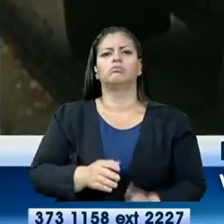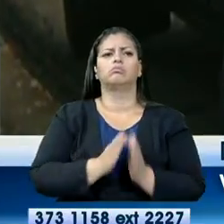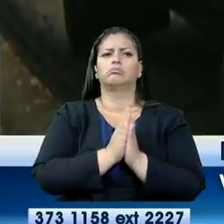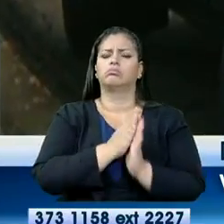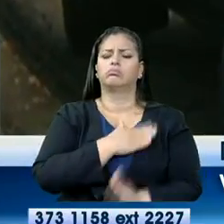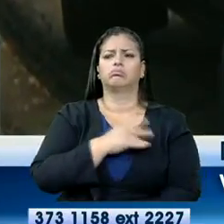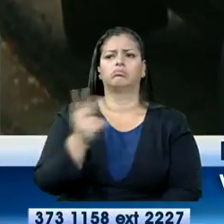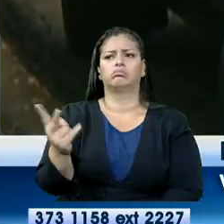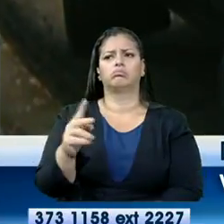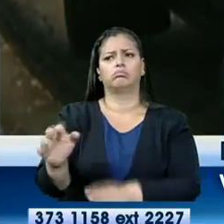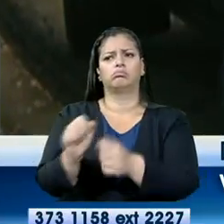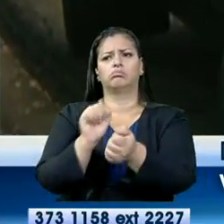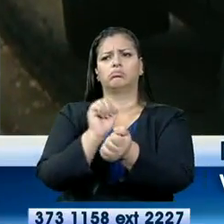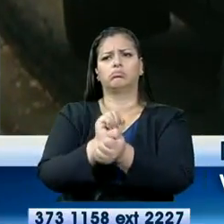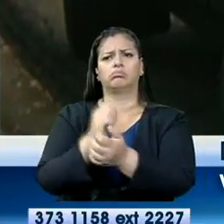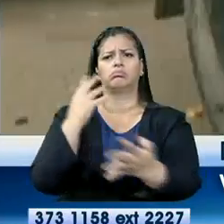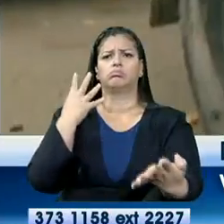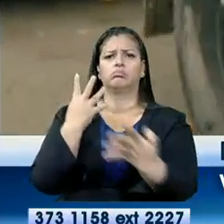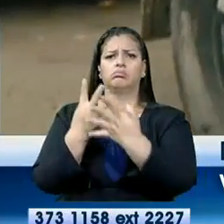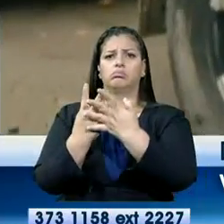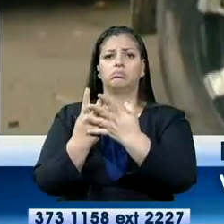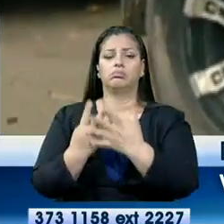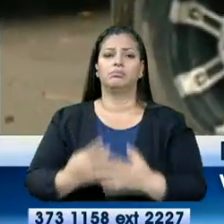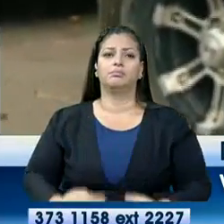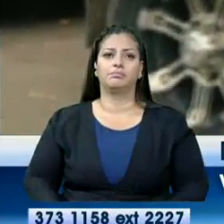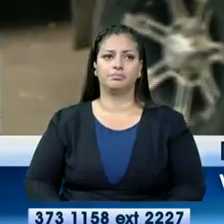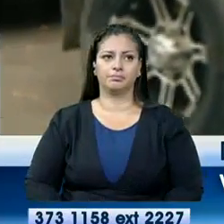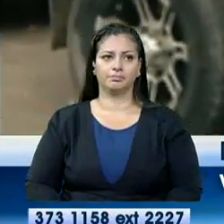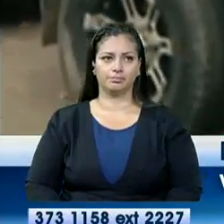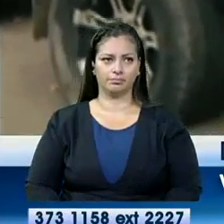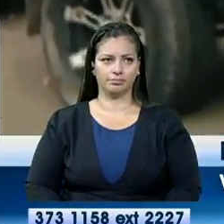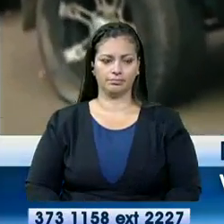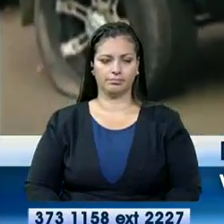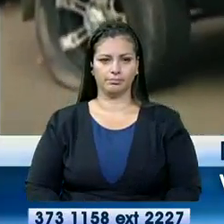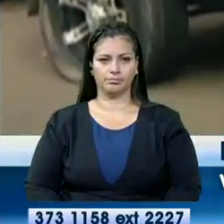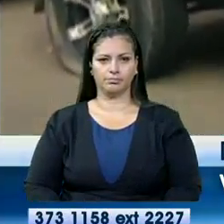nuevamente vuelven a ser procesados penalmente, informó Charlie Pisa.